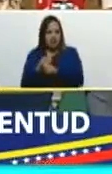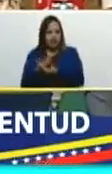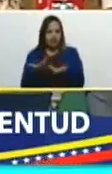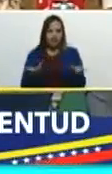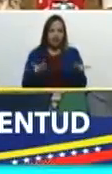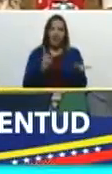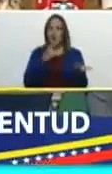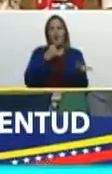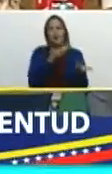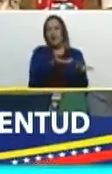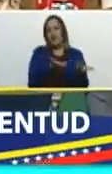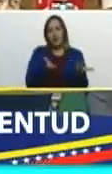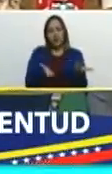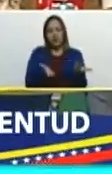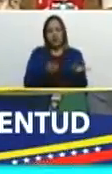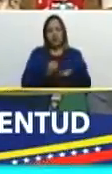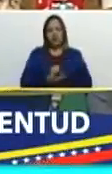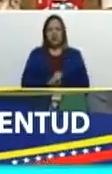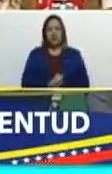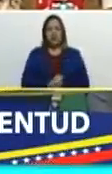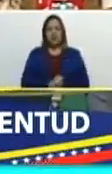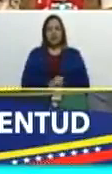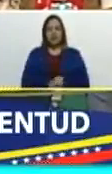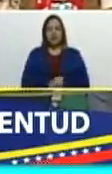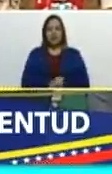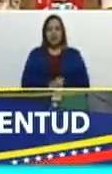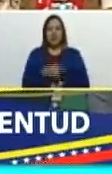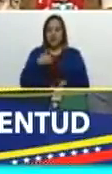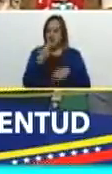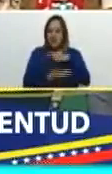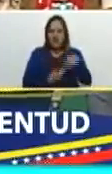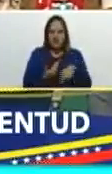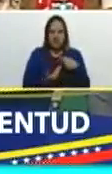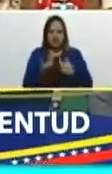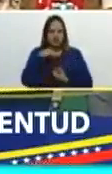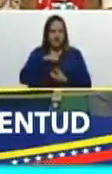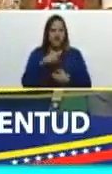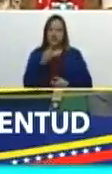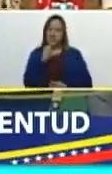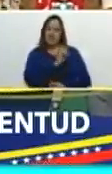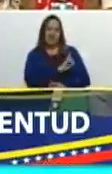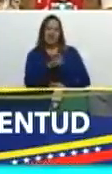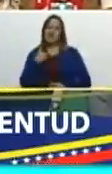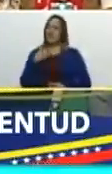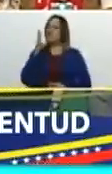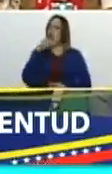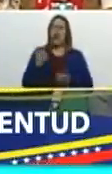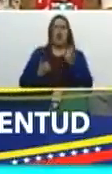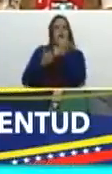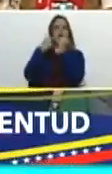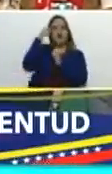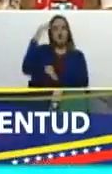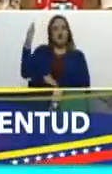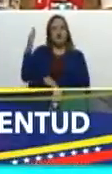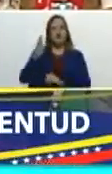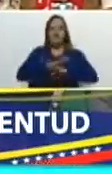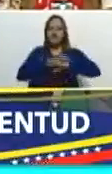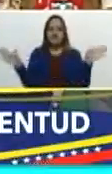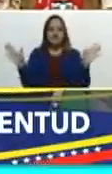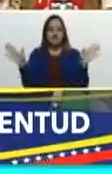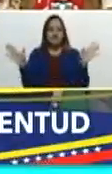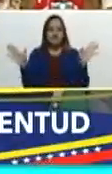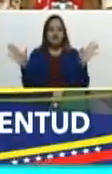No me gustaba. Y rebelde y revolucionario como eres, dije, no, yo soy ateo. Y punto.